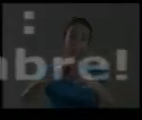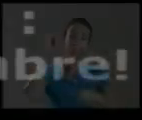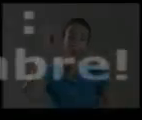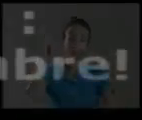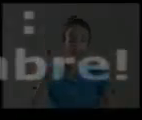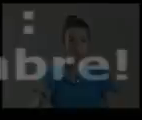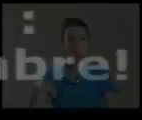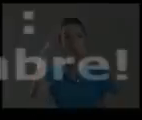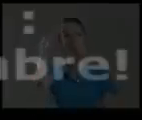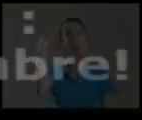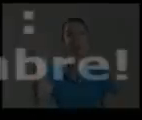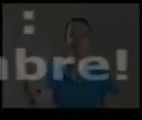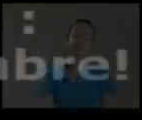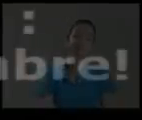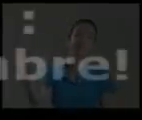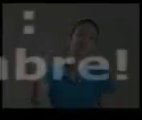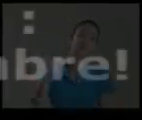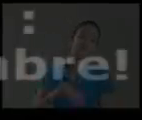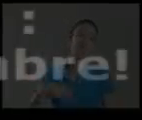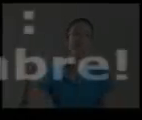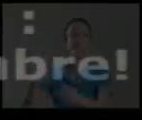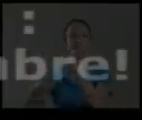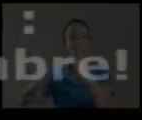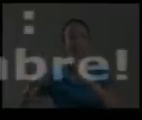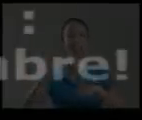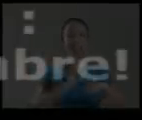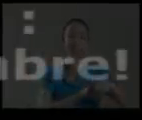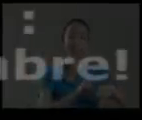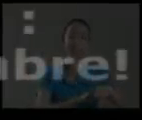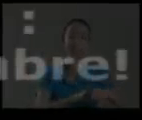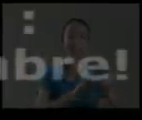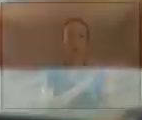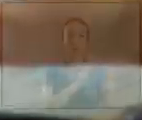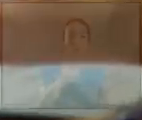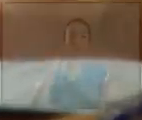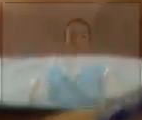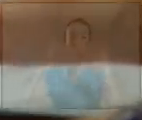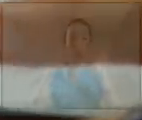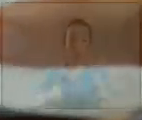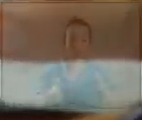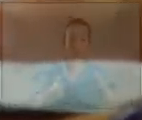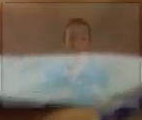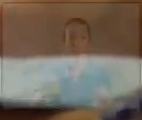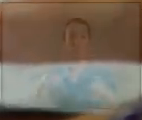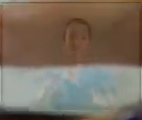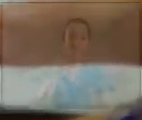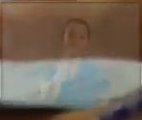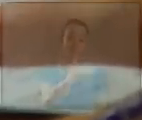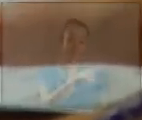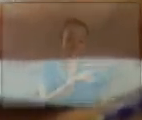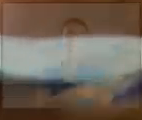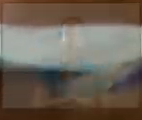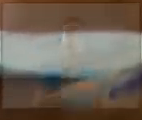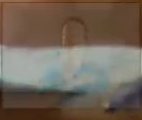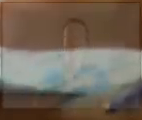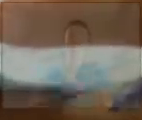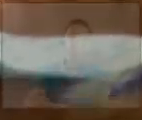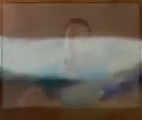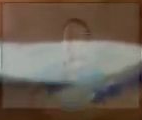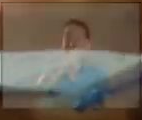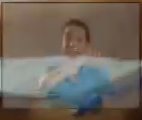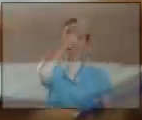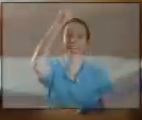Pero al final de su tiempo de unción, porque después venía el tiempo